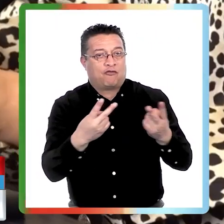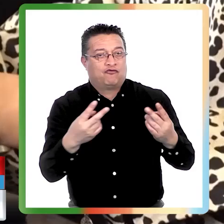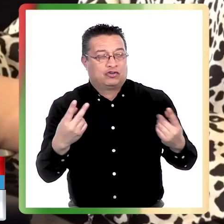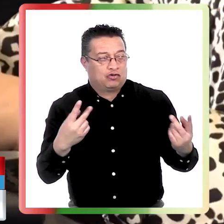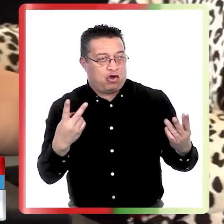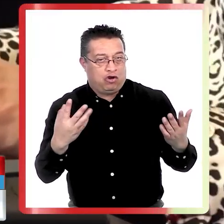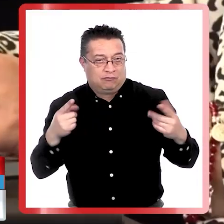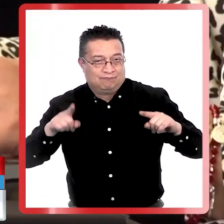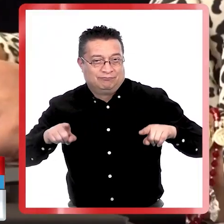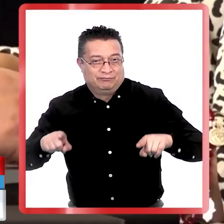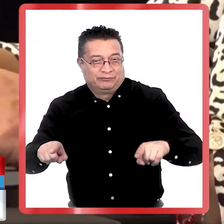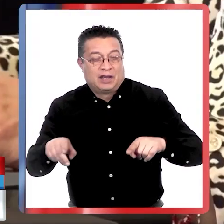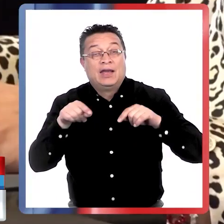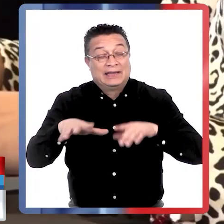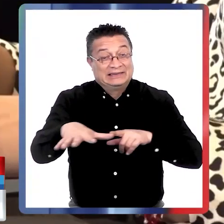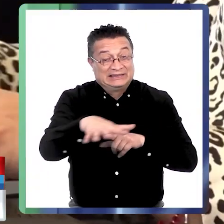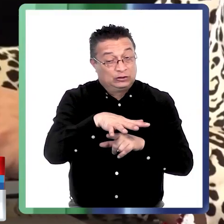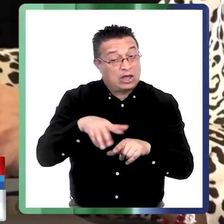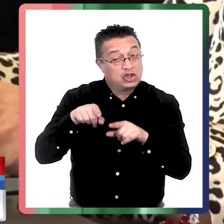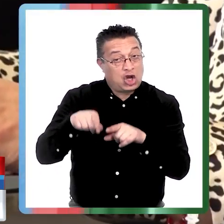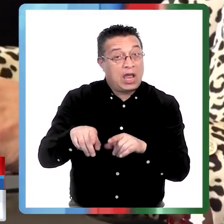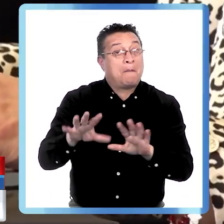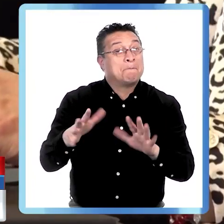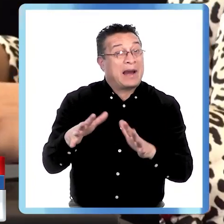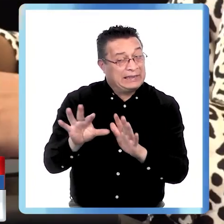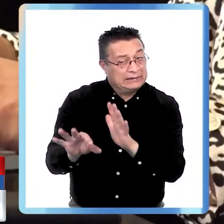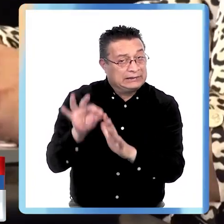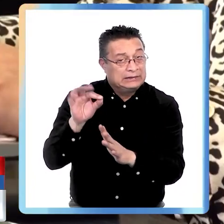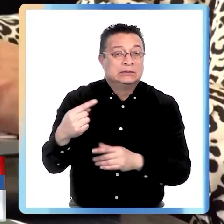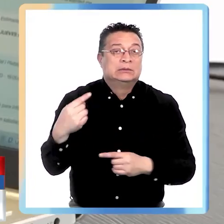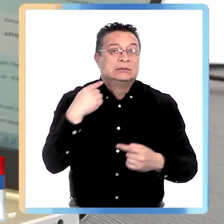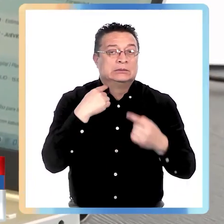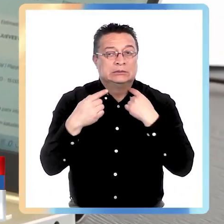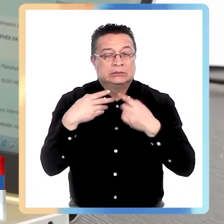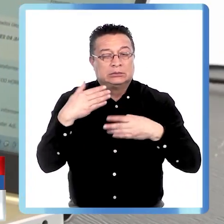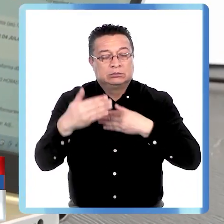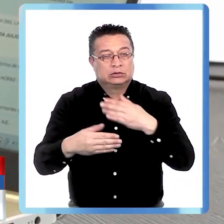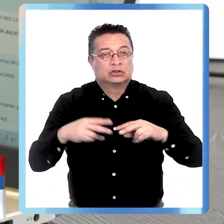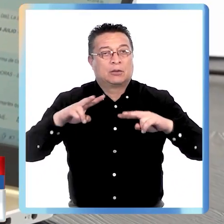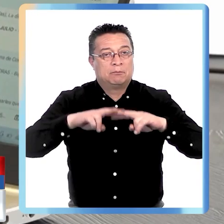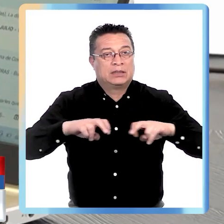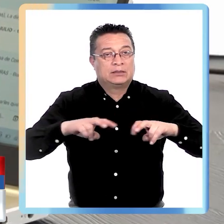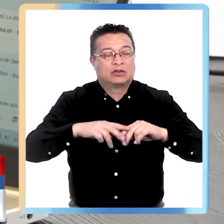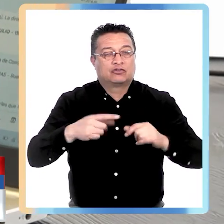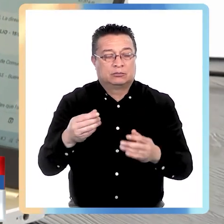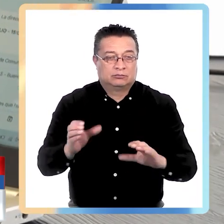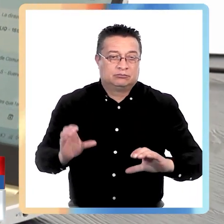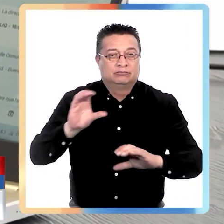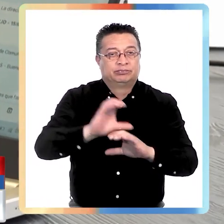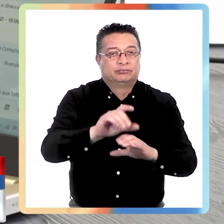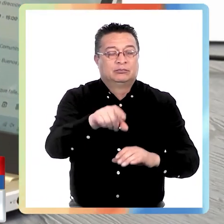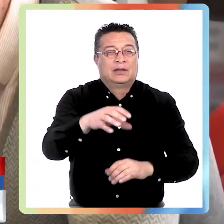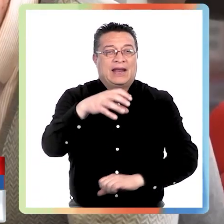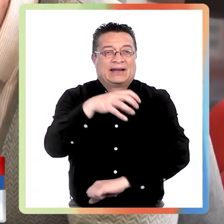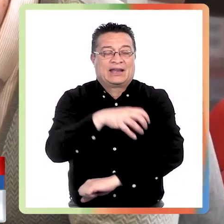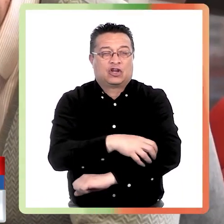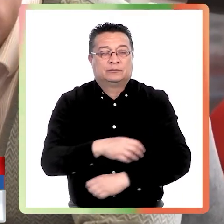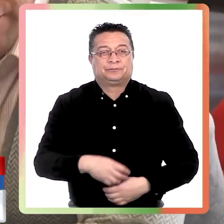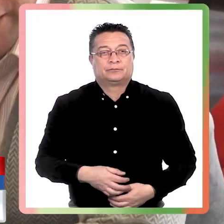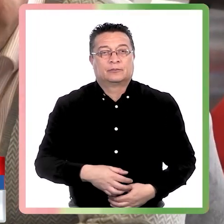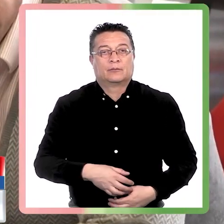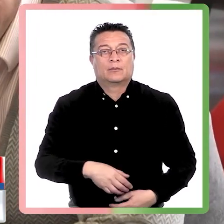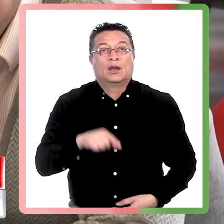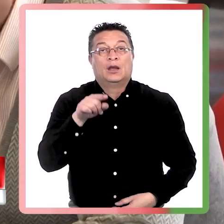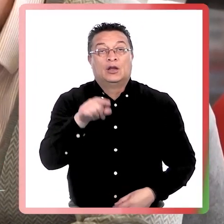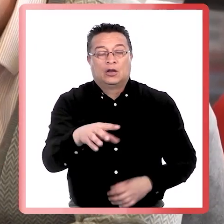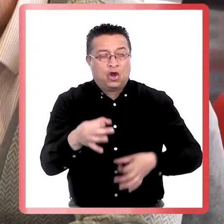Público, esperando que situaciones como la que presuntamente se registró no afecten a los procesos de investigación y ejecución presupuestaria regional. Uno